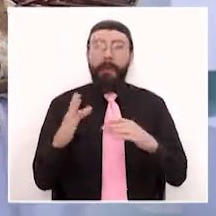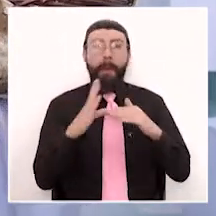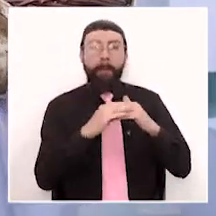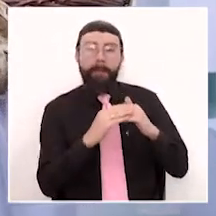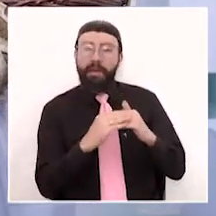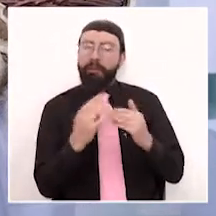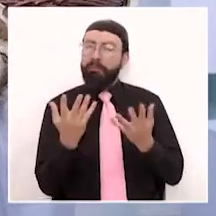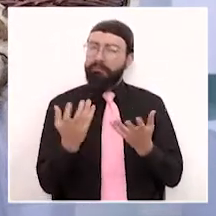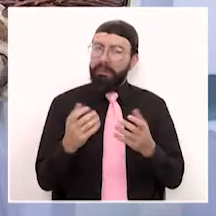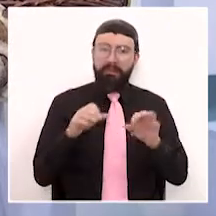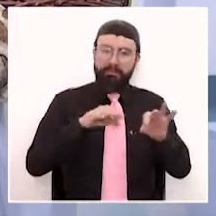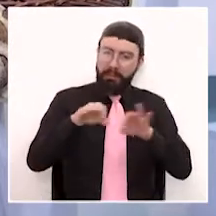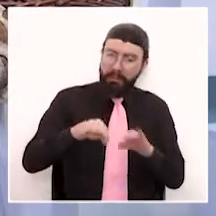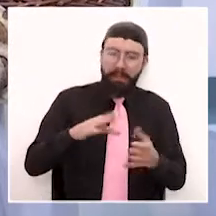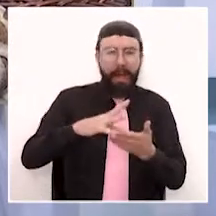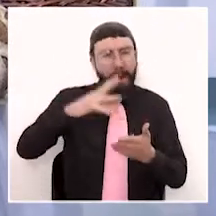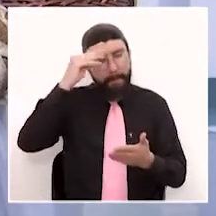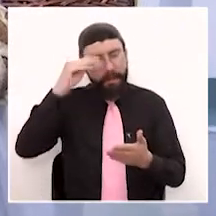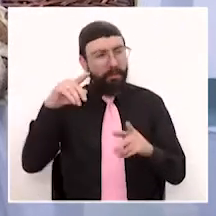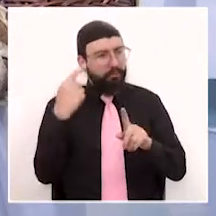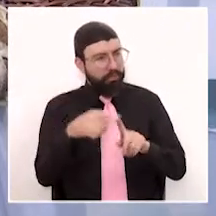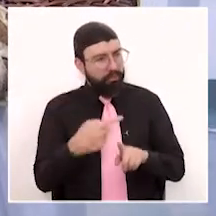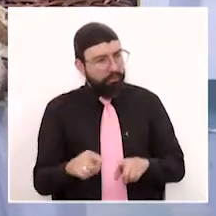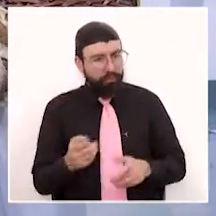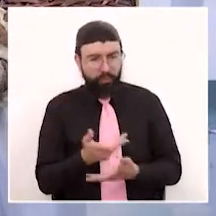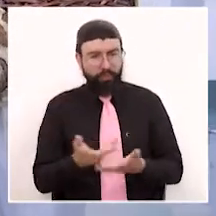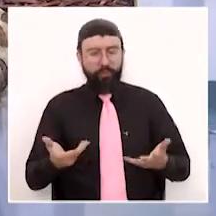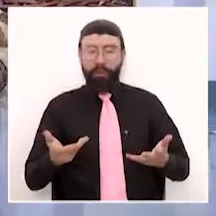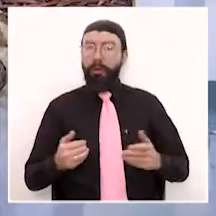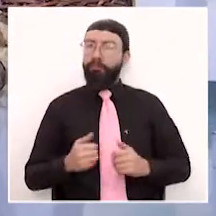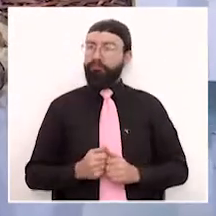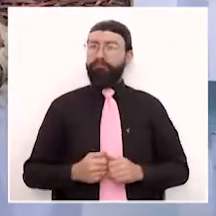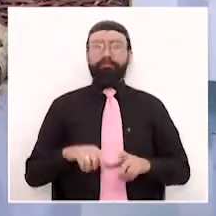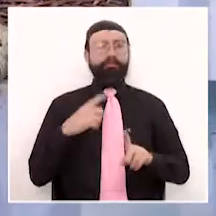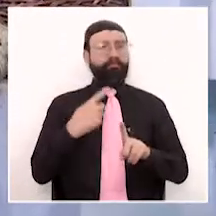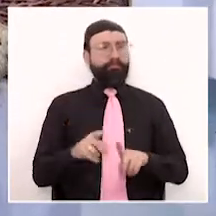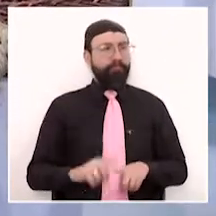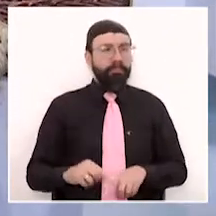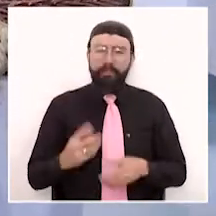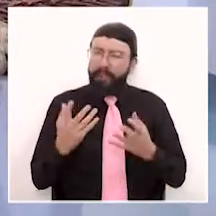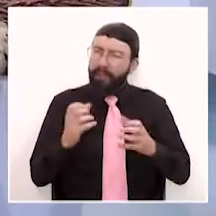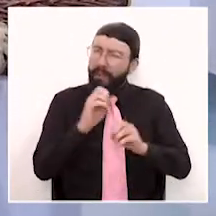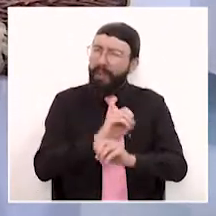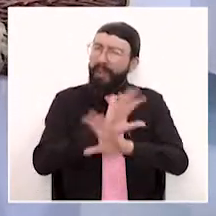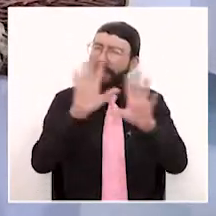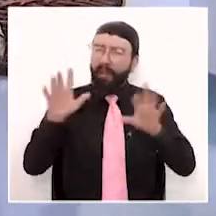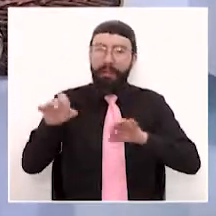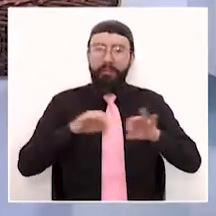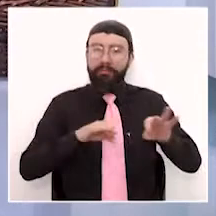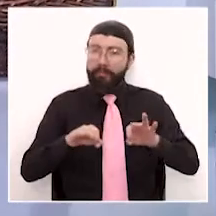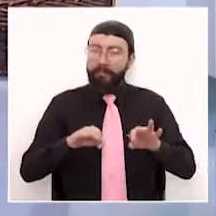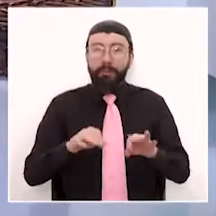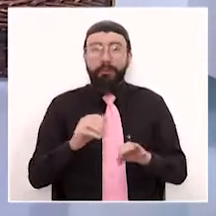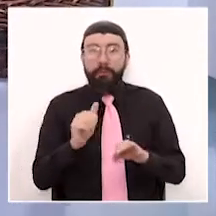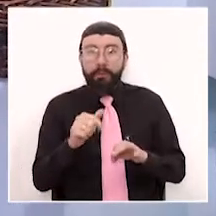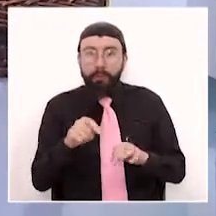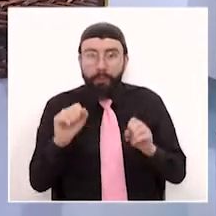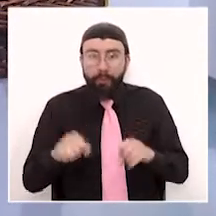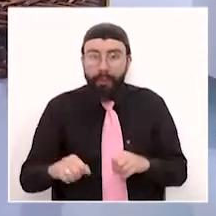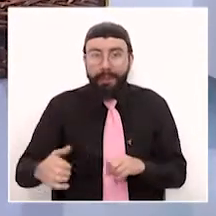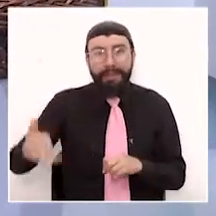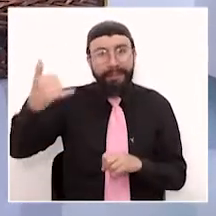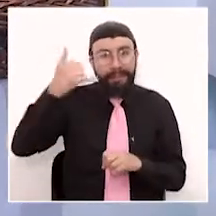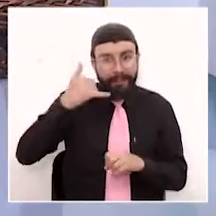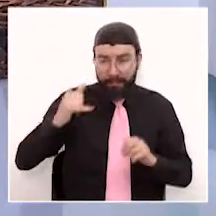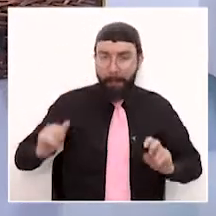cosas que necesitamos aprender, muchos mitos que debemos aclarar, por supuesto, y que ustedes nos puedan llamar también en vivo para hacer